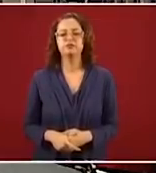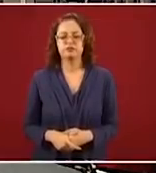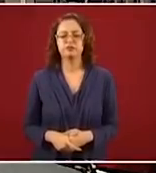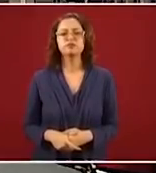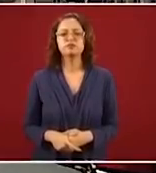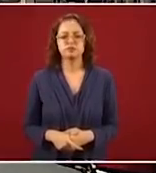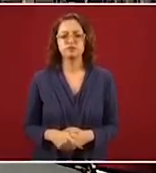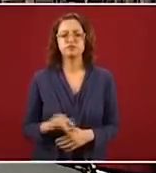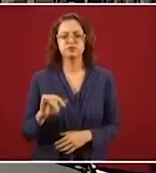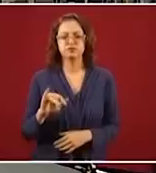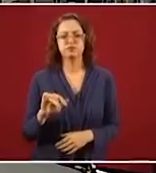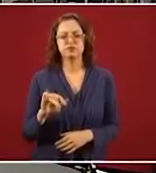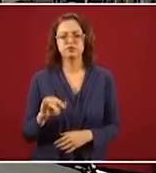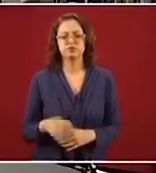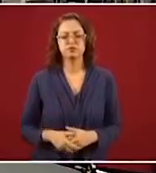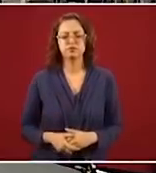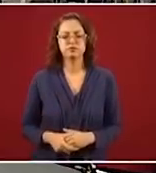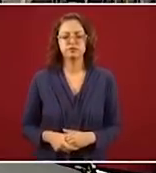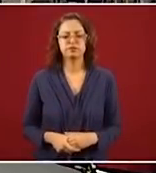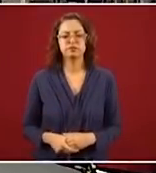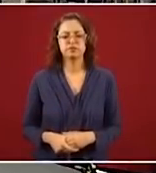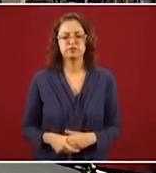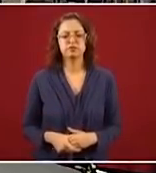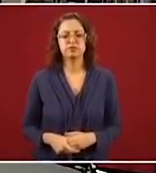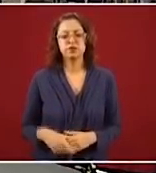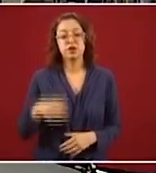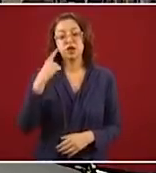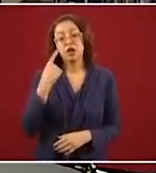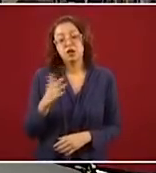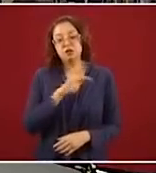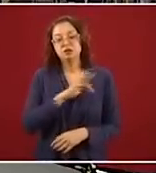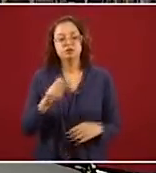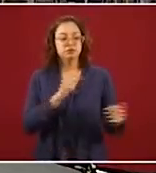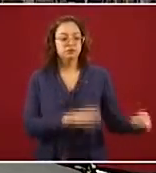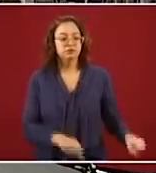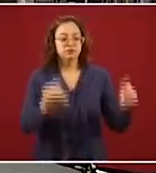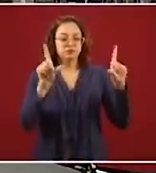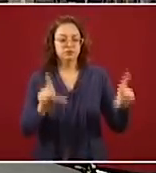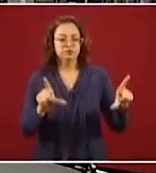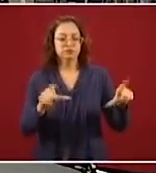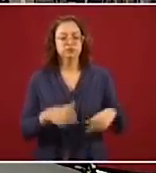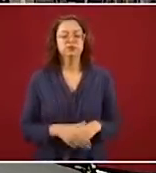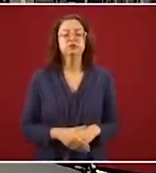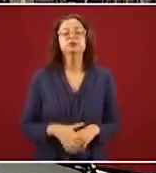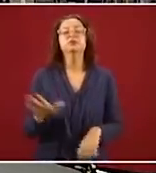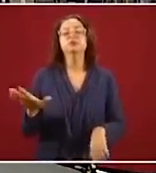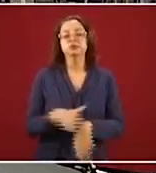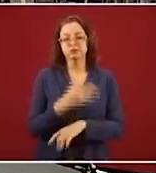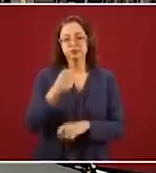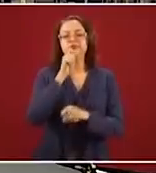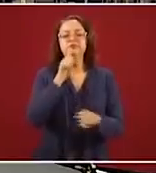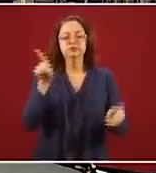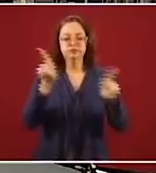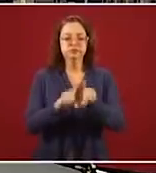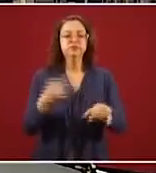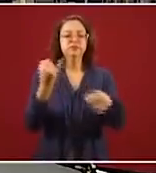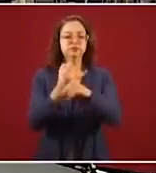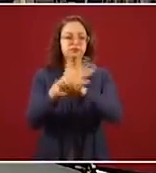1875. Sí, sí, pero a ver si se puede, porque también esto es importante